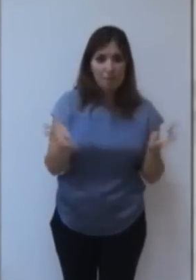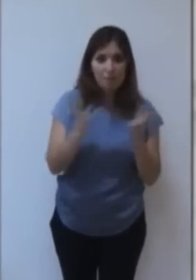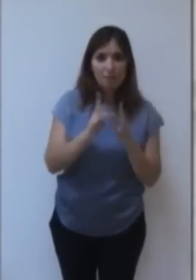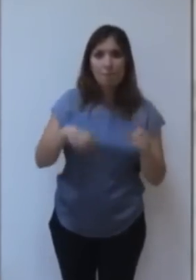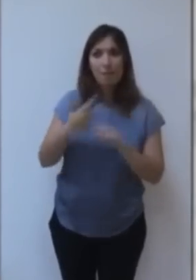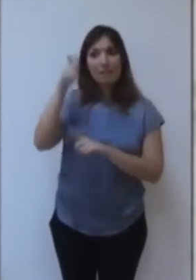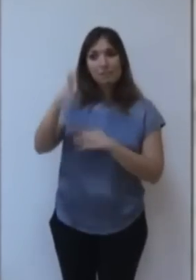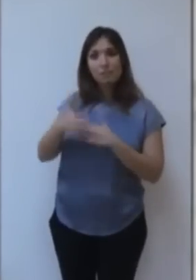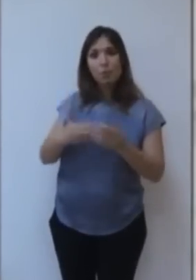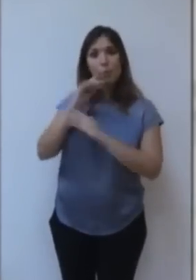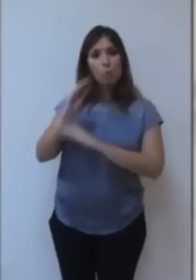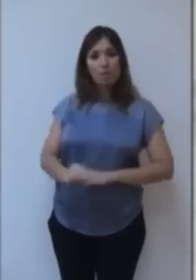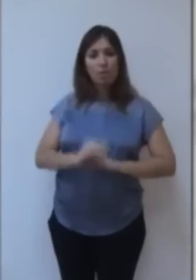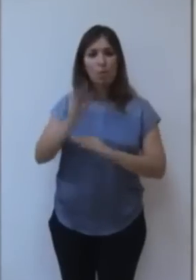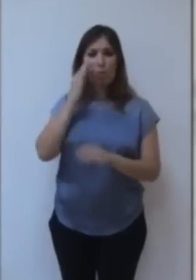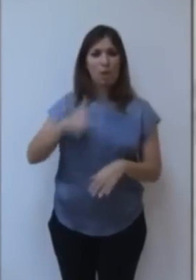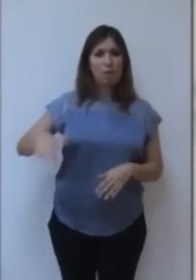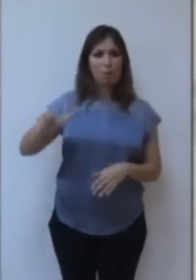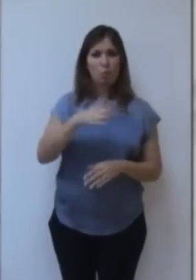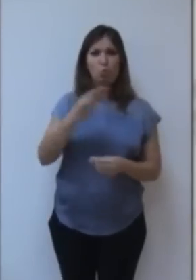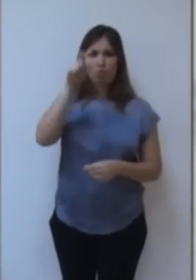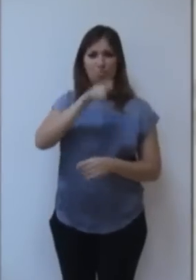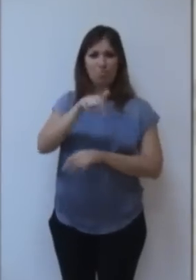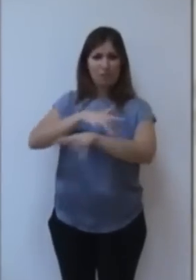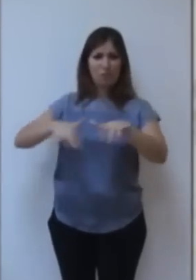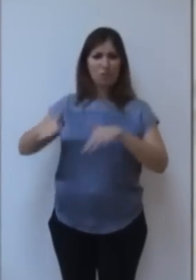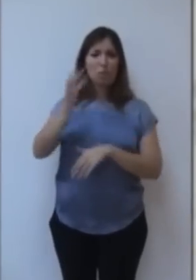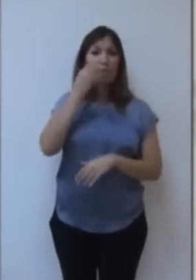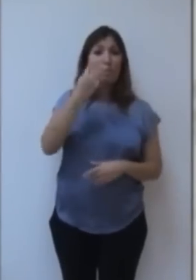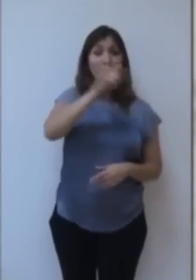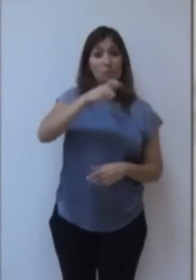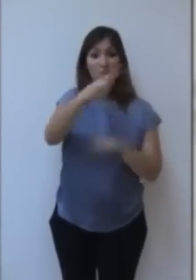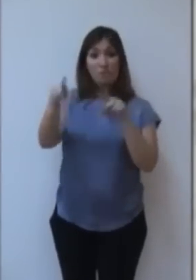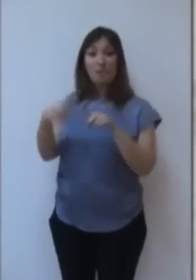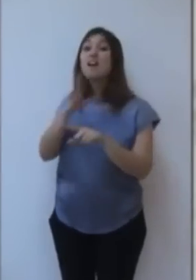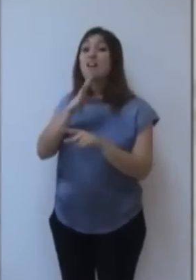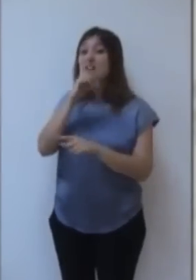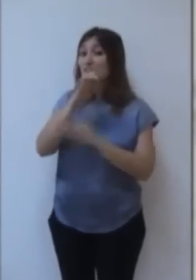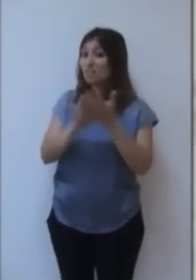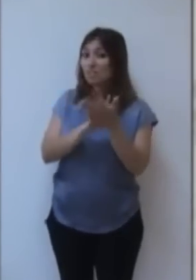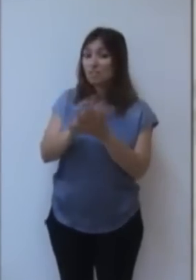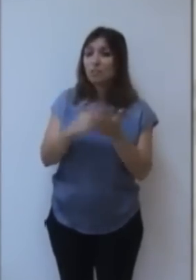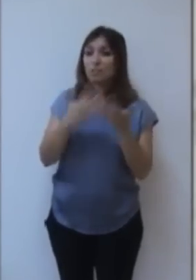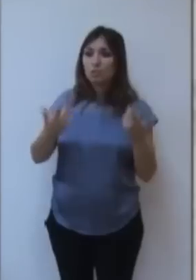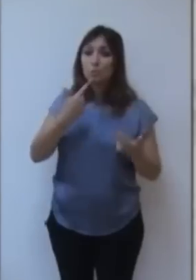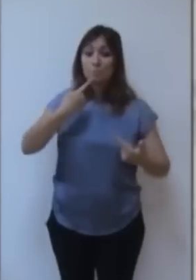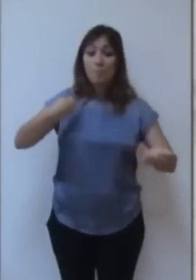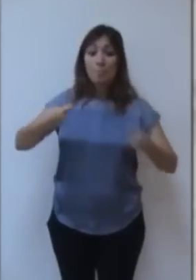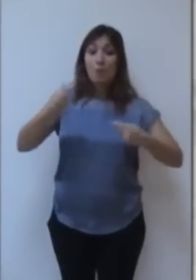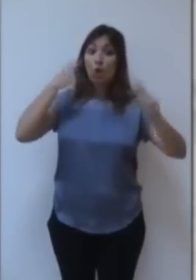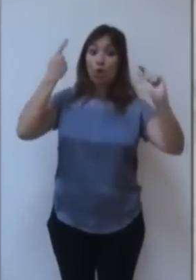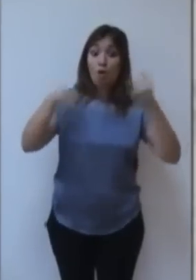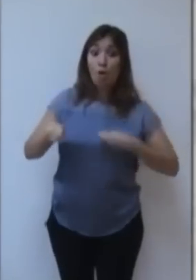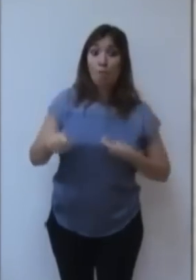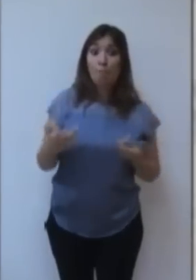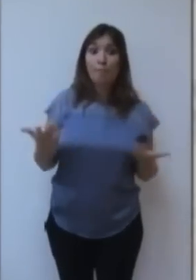el entorno es de muchas personas, ¿no? Lo que ocurre es que son individuos diferentes, que esto es lo que comentábamos antes, ¿no? Entonces, comercialmente, entre